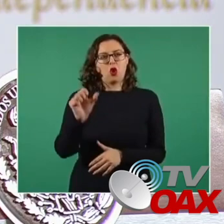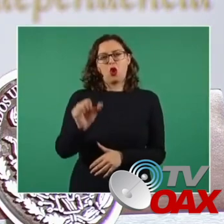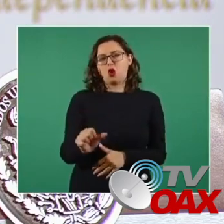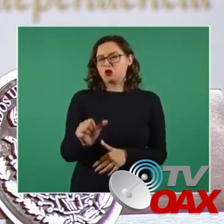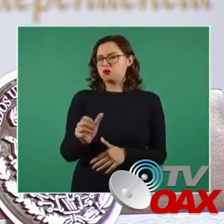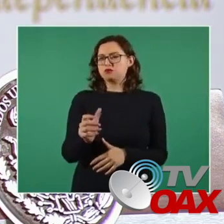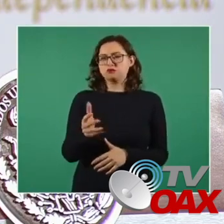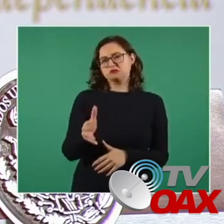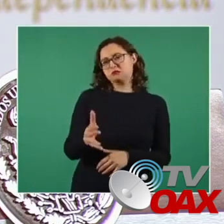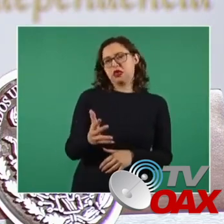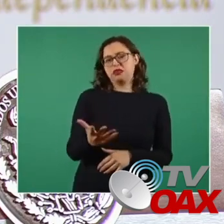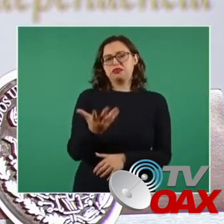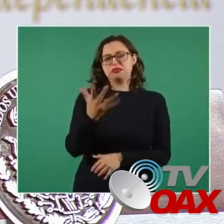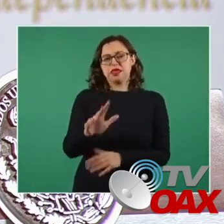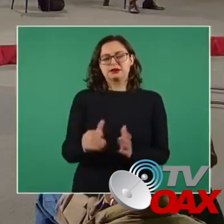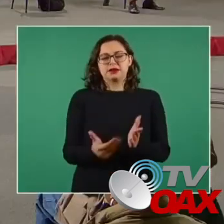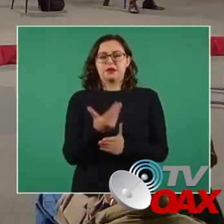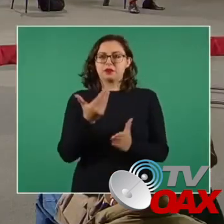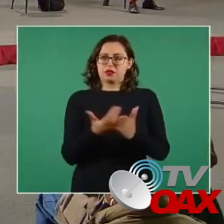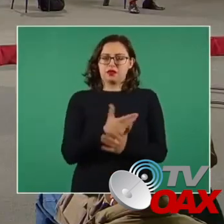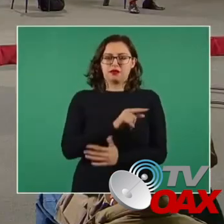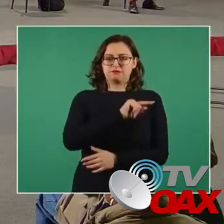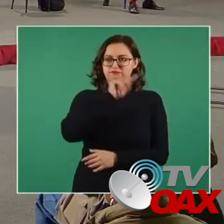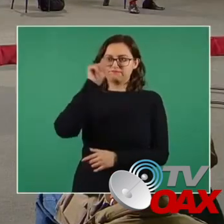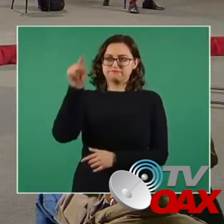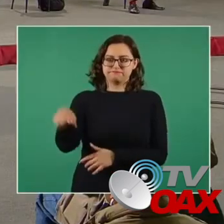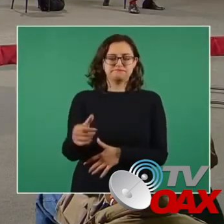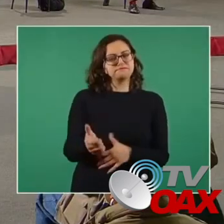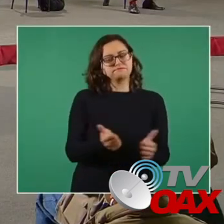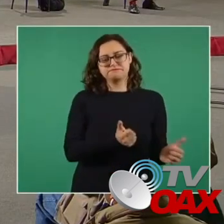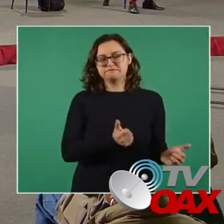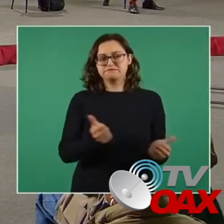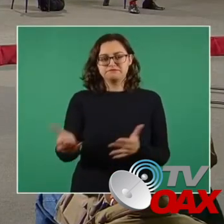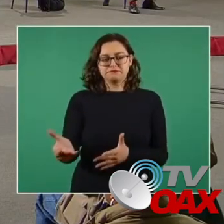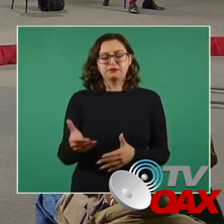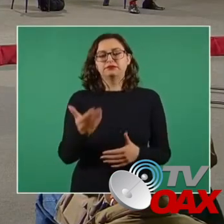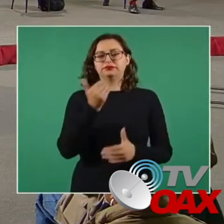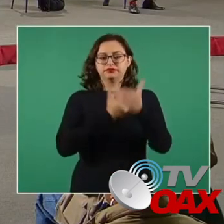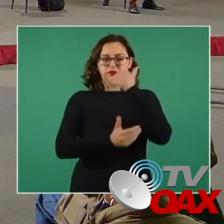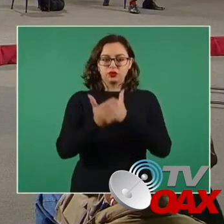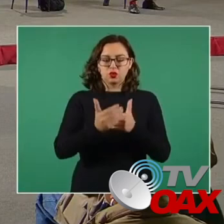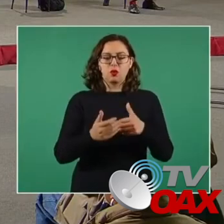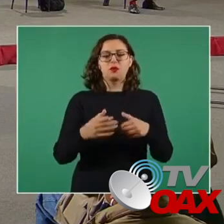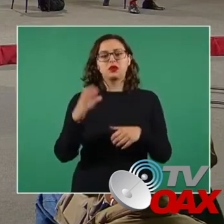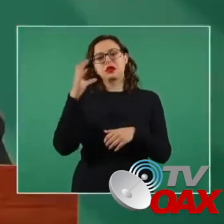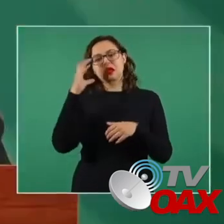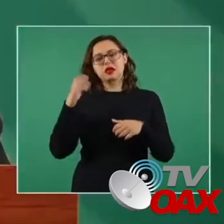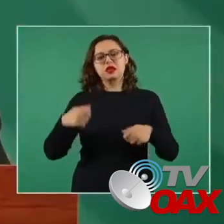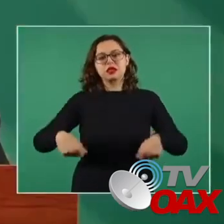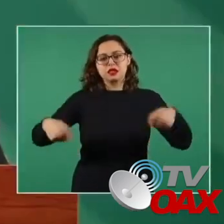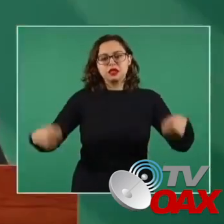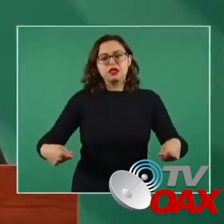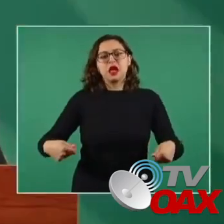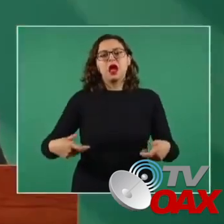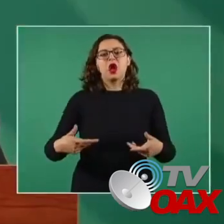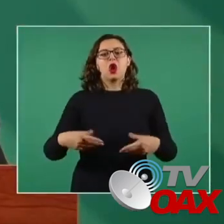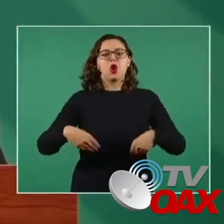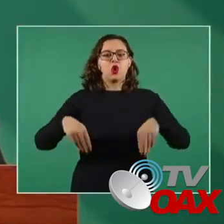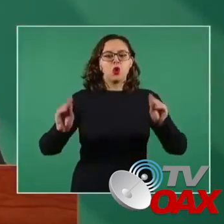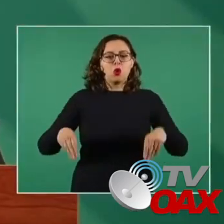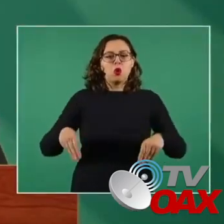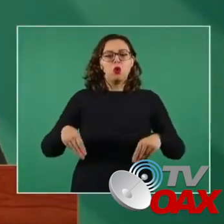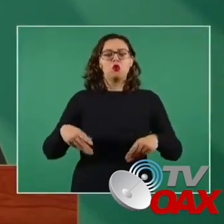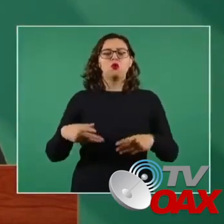10 de la mañana, hora México, con víveres, catres, cobijas, kits de higiene, filtros